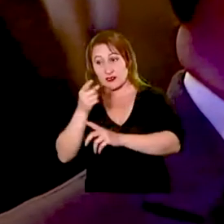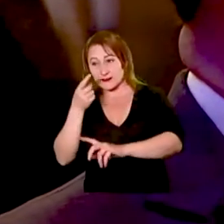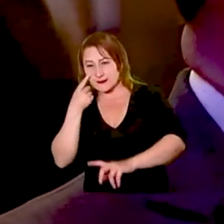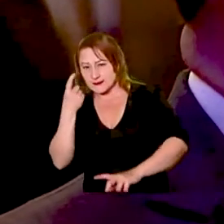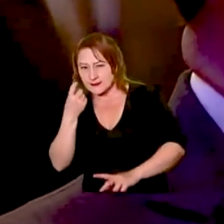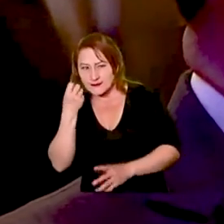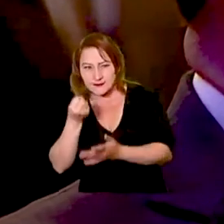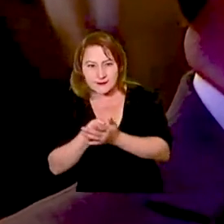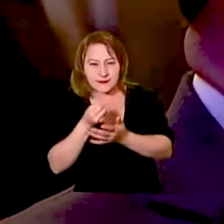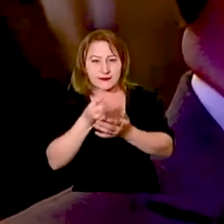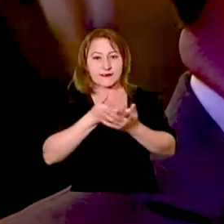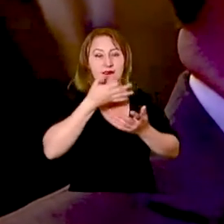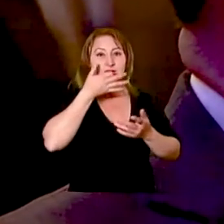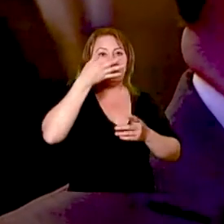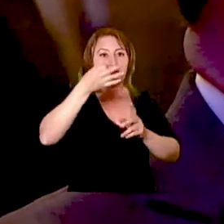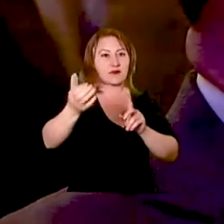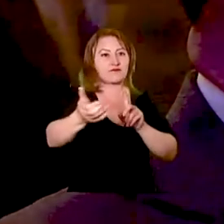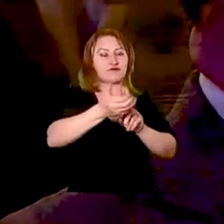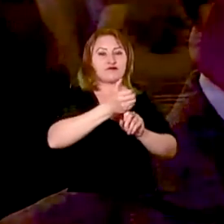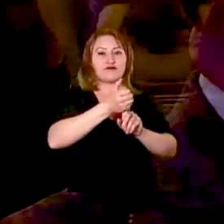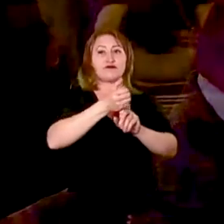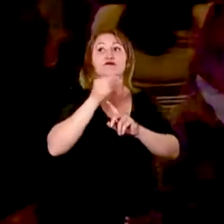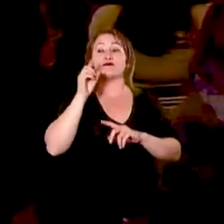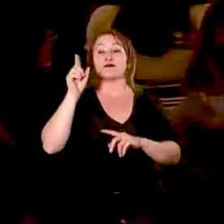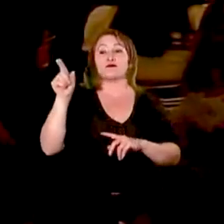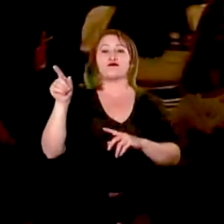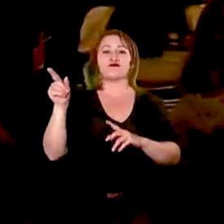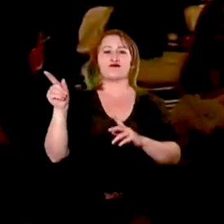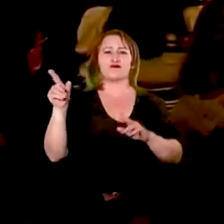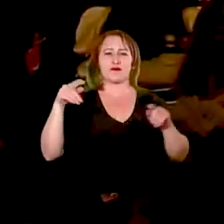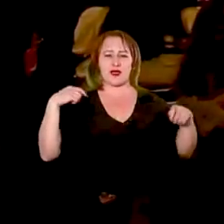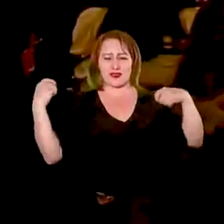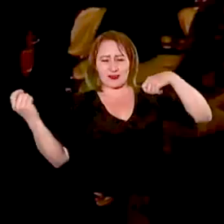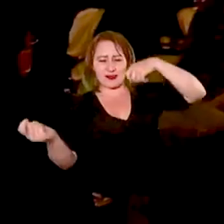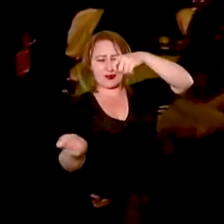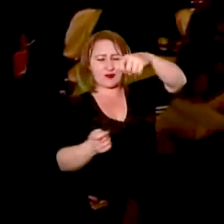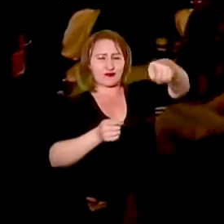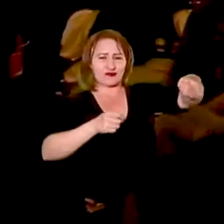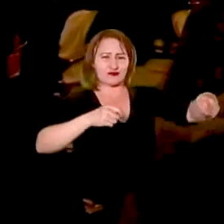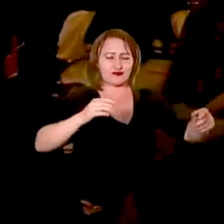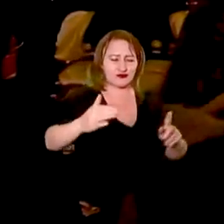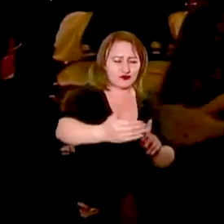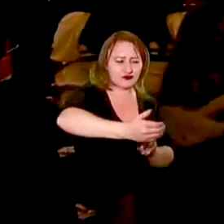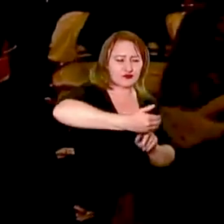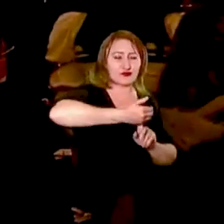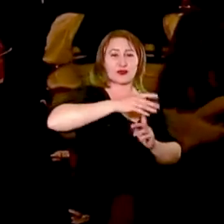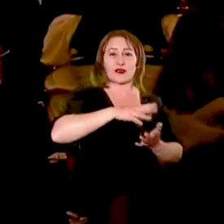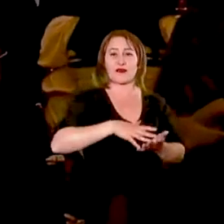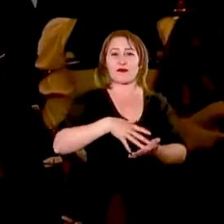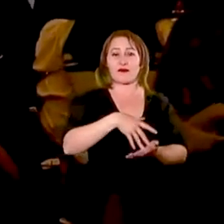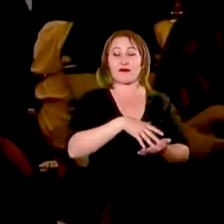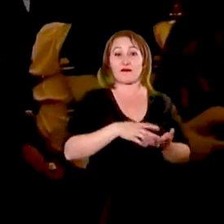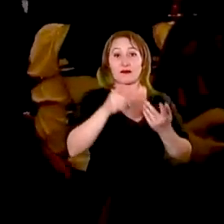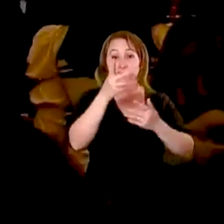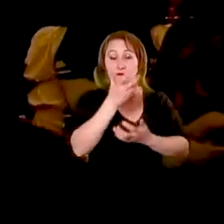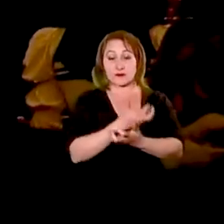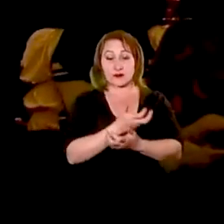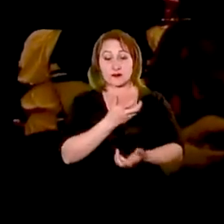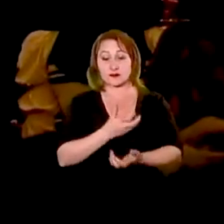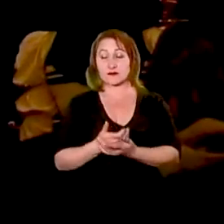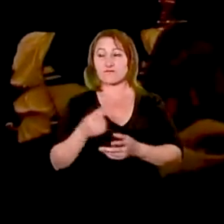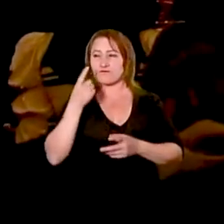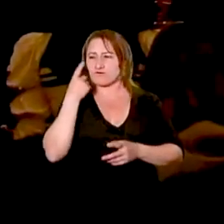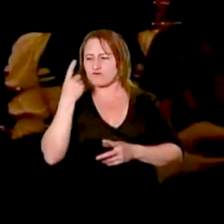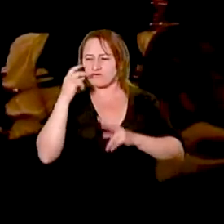la verdad. Con tu manto abrigas al débil, con tu